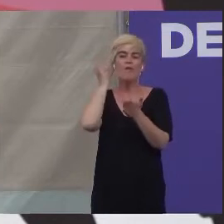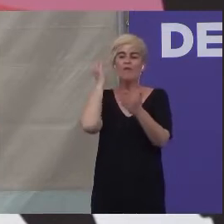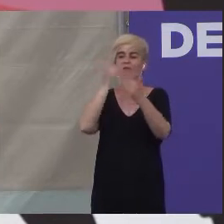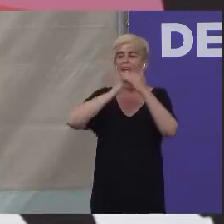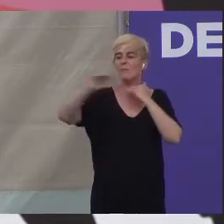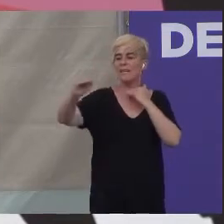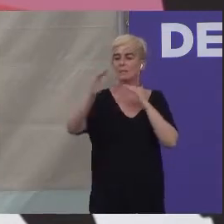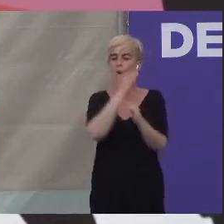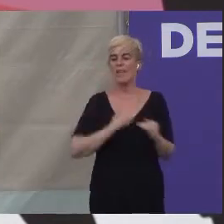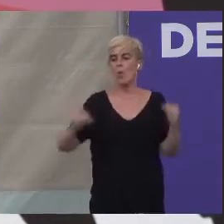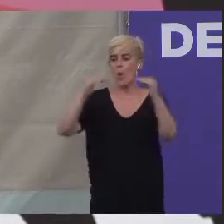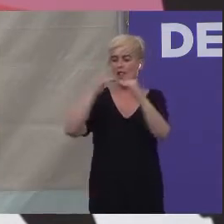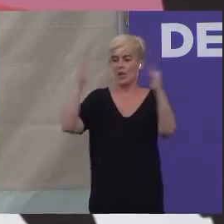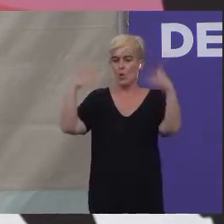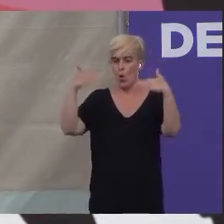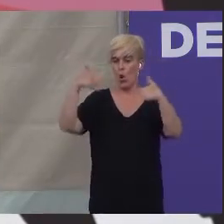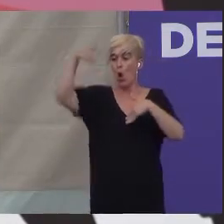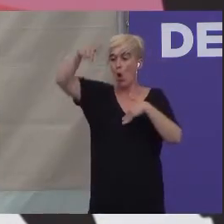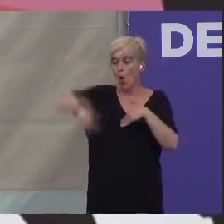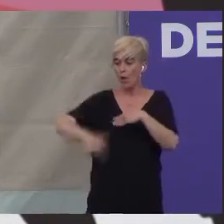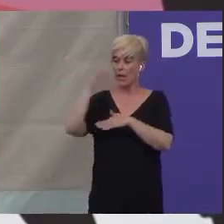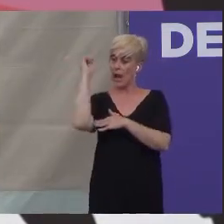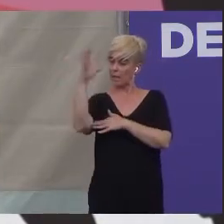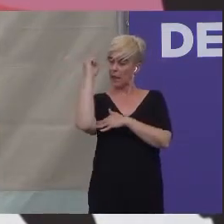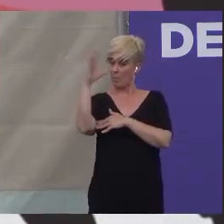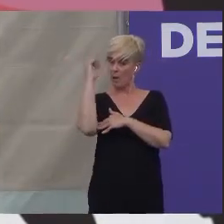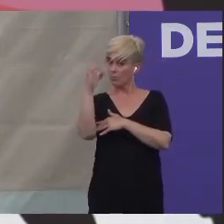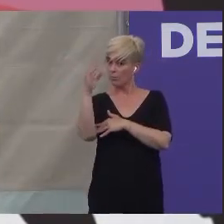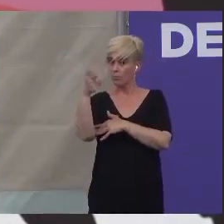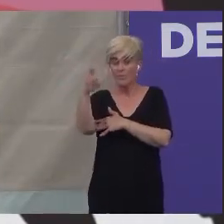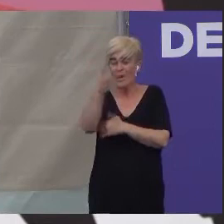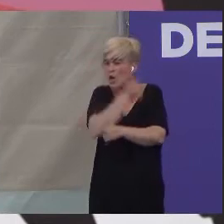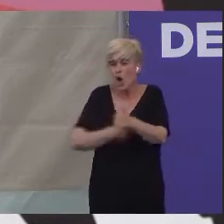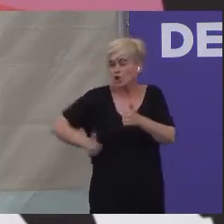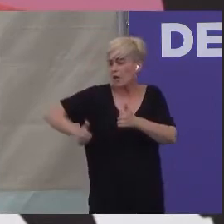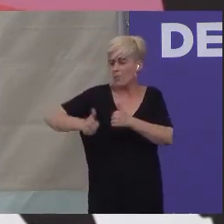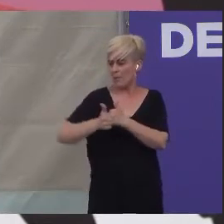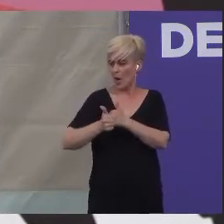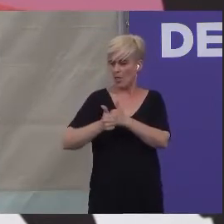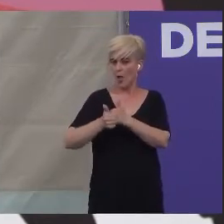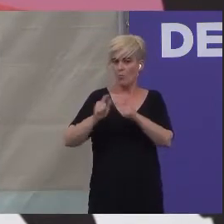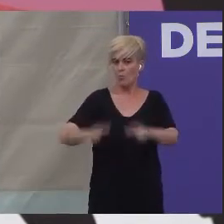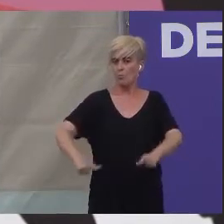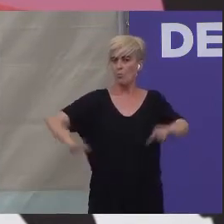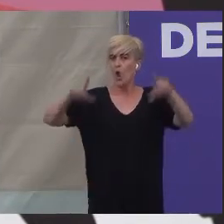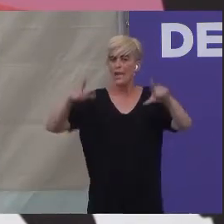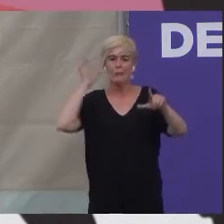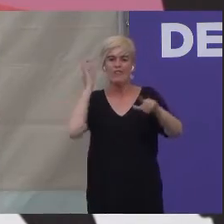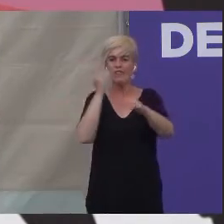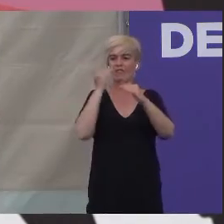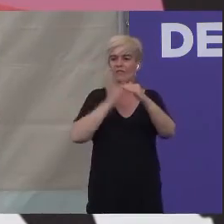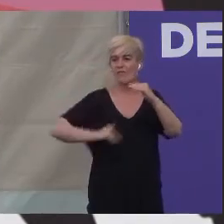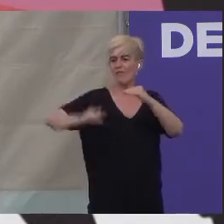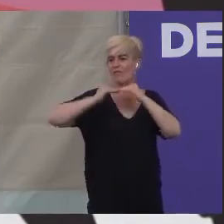y de igualdad, porque hoy aquí en esta asamblea no se ha priorizado que tenga protagonismos los feminismos y